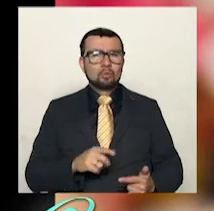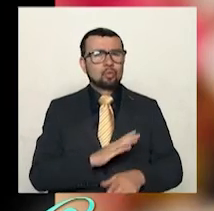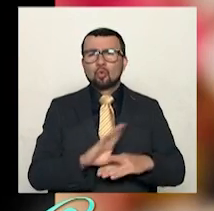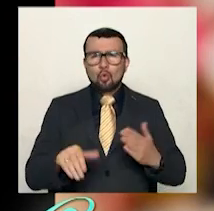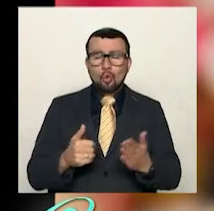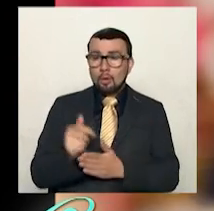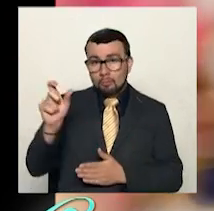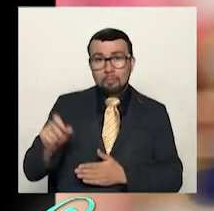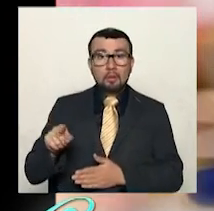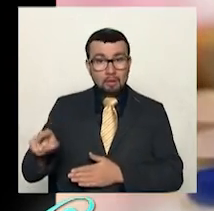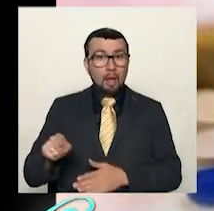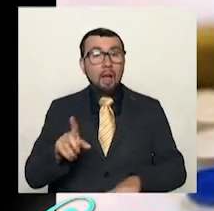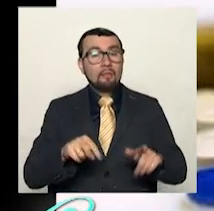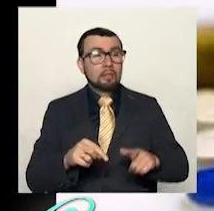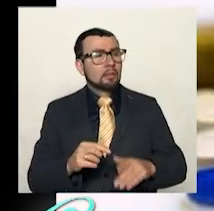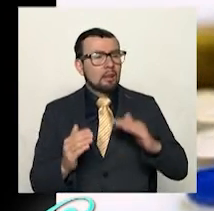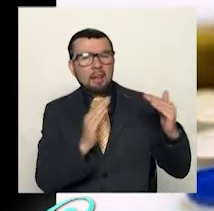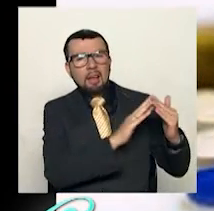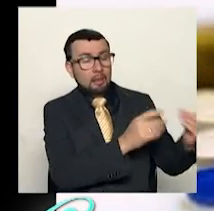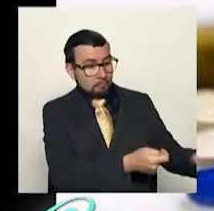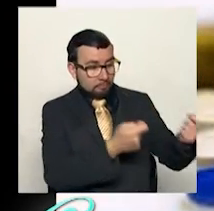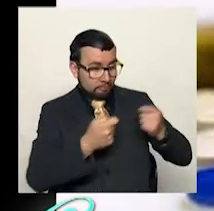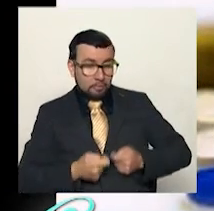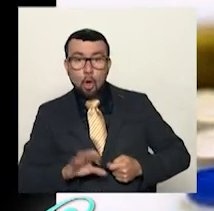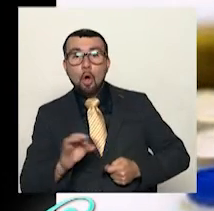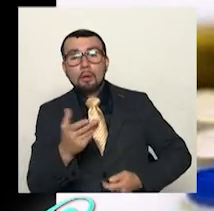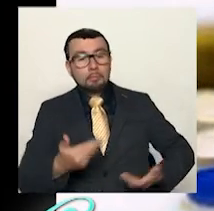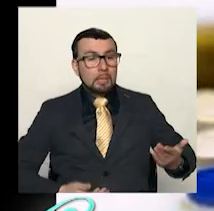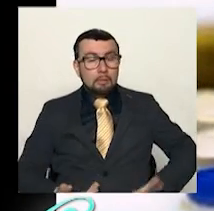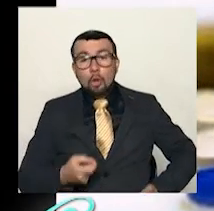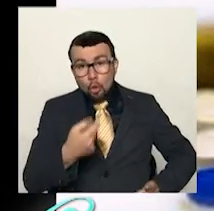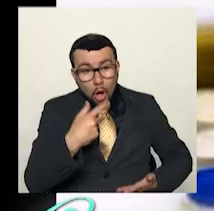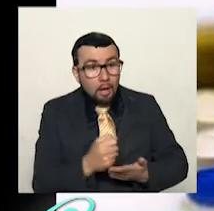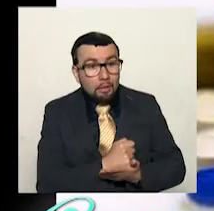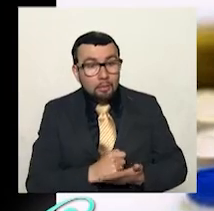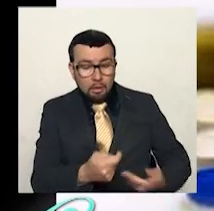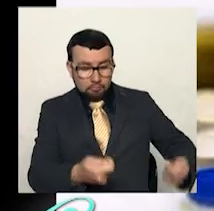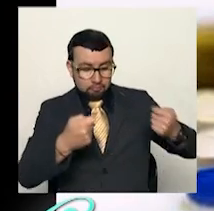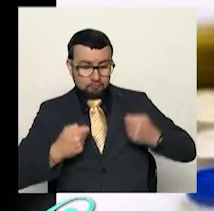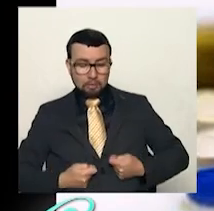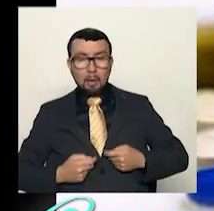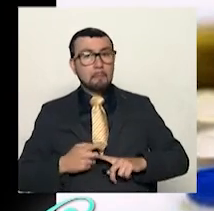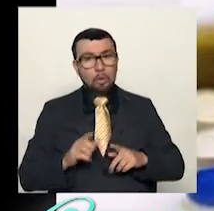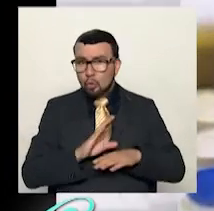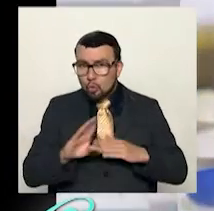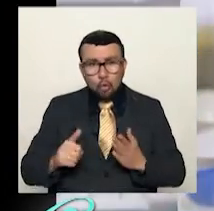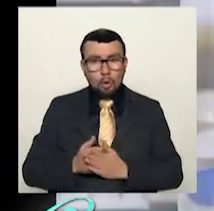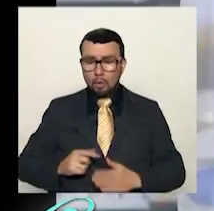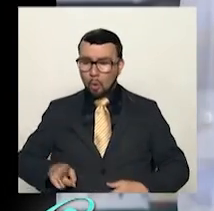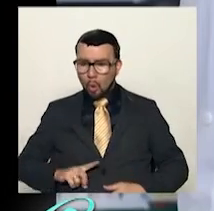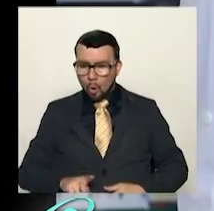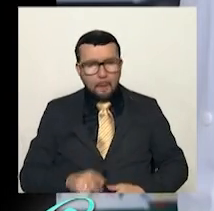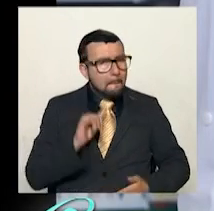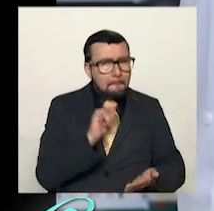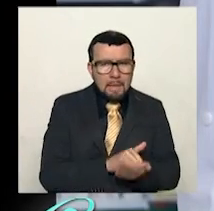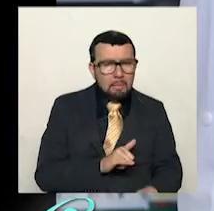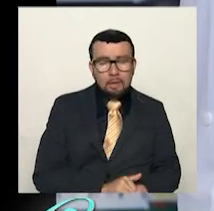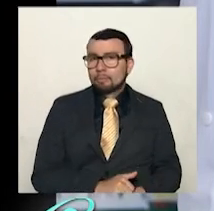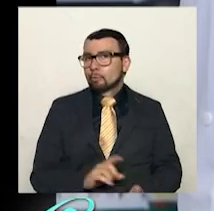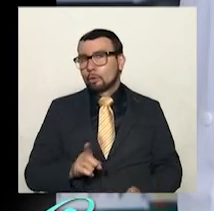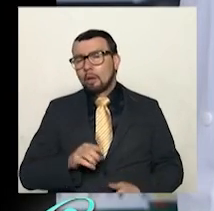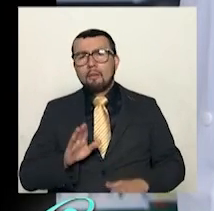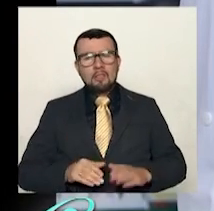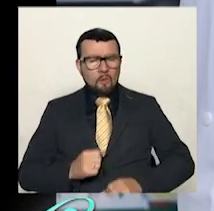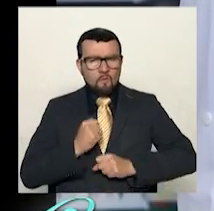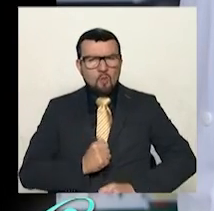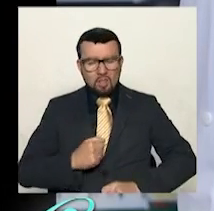formulados a veces por el vecino o el de la droguería, y resulta que no todos los parásitos se tratan con estos desparasitantes, por eso hay tanta